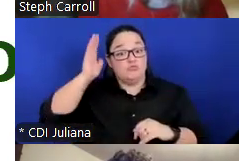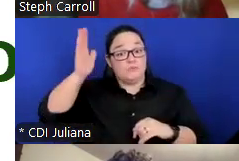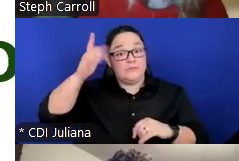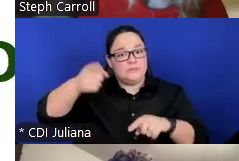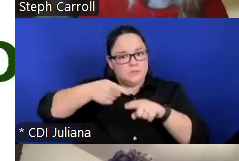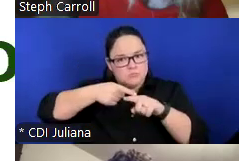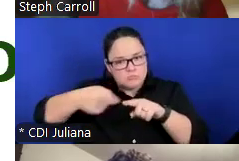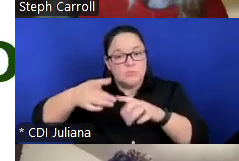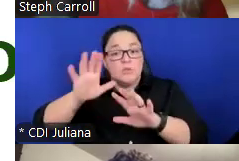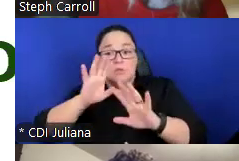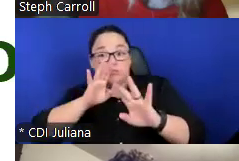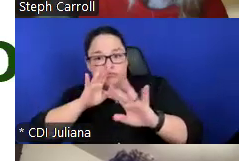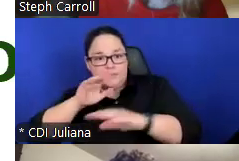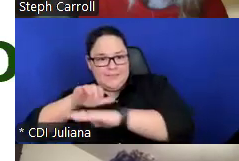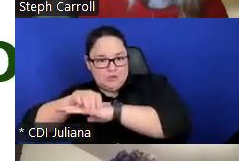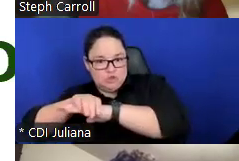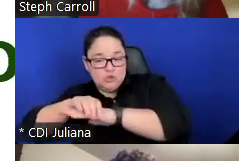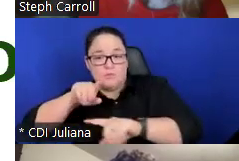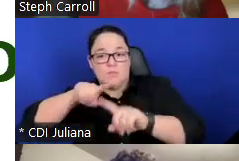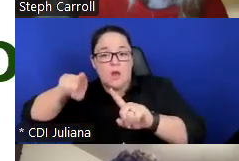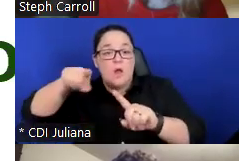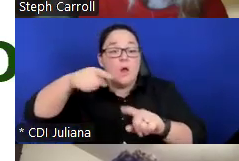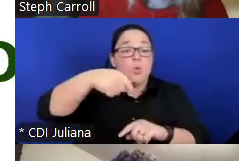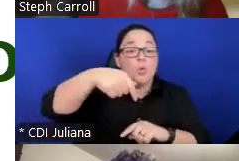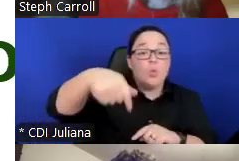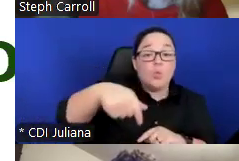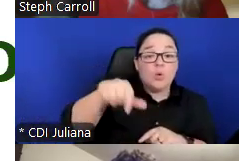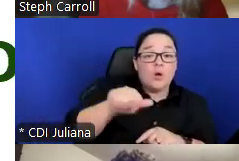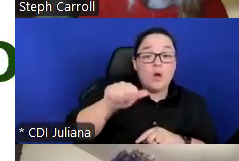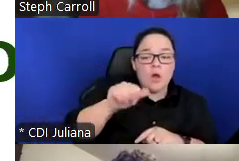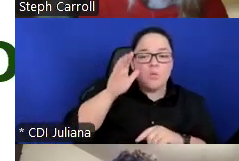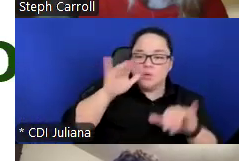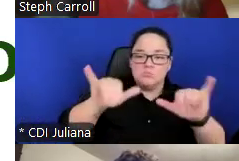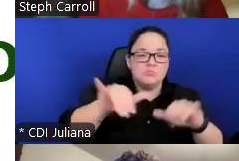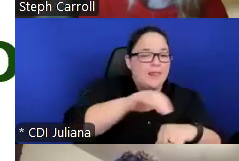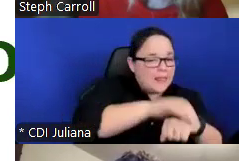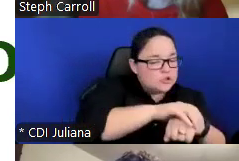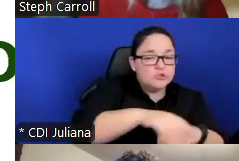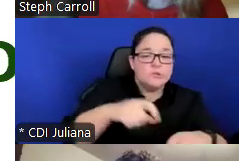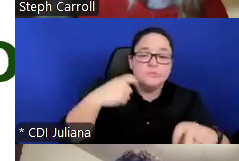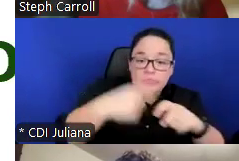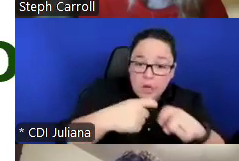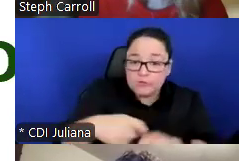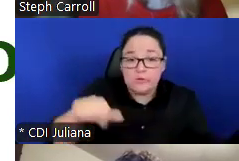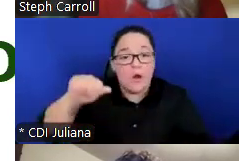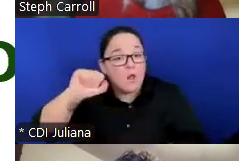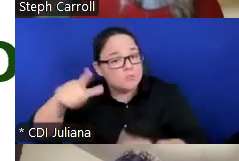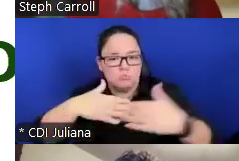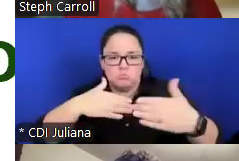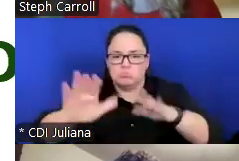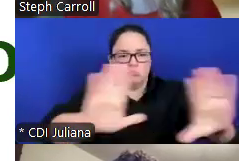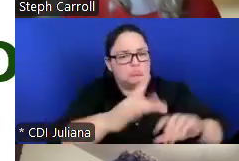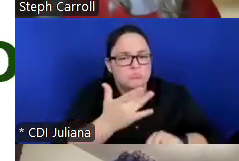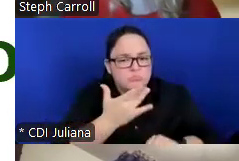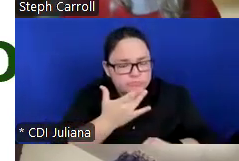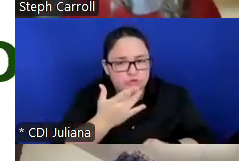Q&A session, we'll use English, Spanish, and ASL actively. And people who prefer to listen in Spanish or English